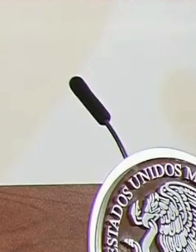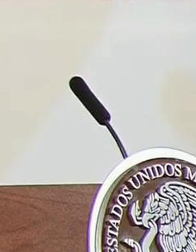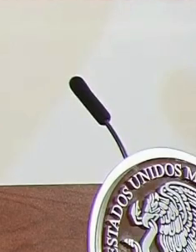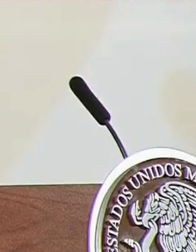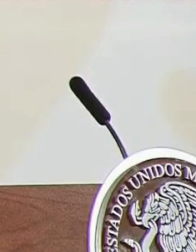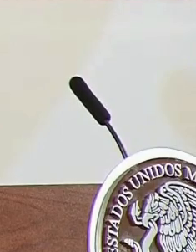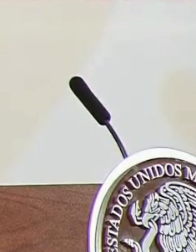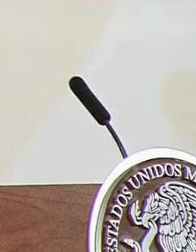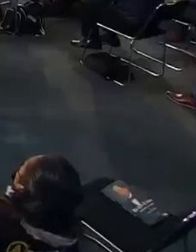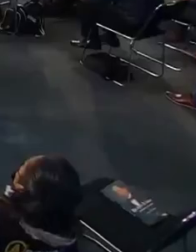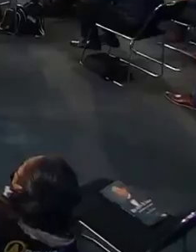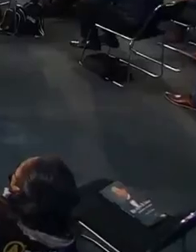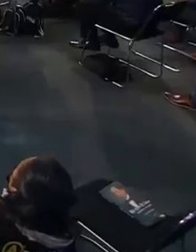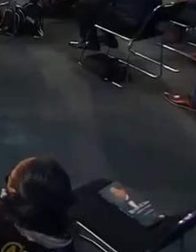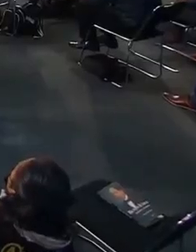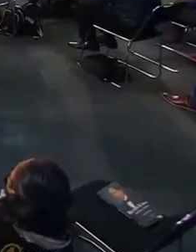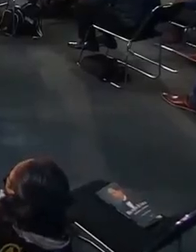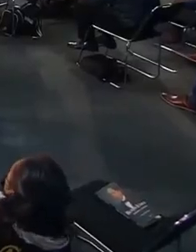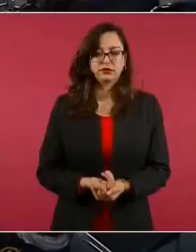Así como te lo estoy diciendo.